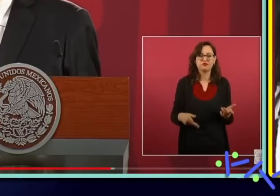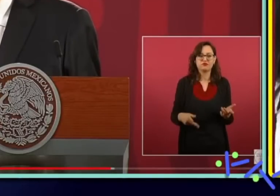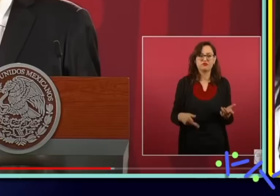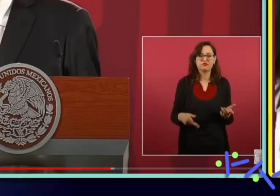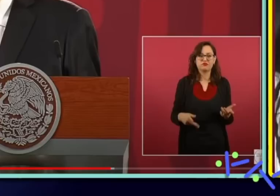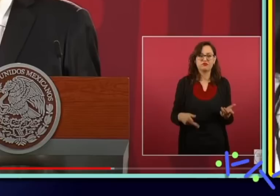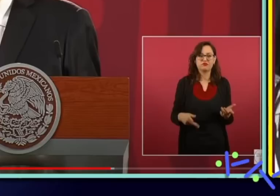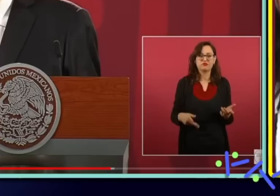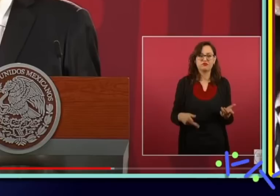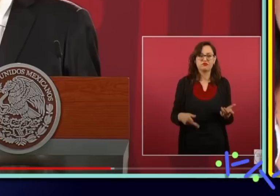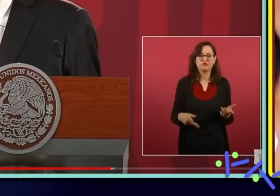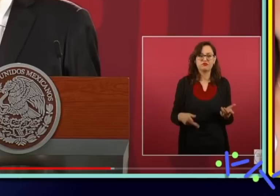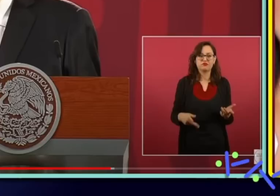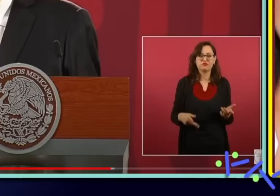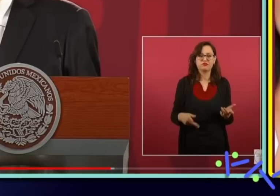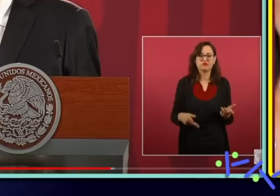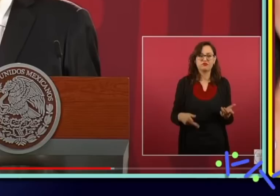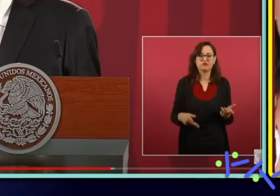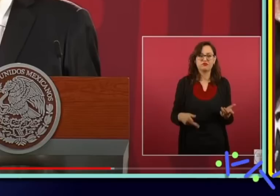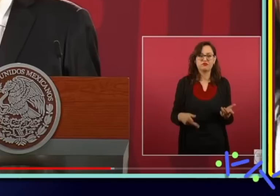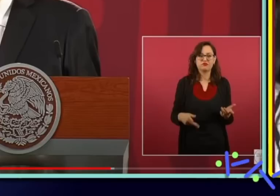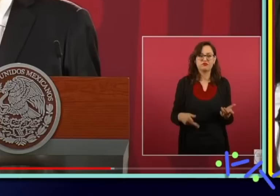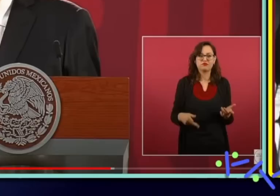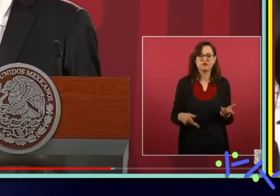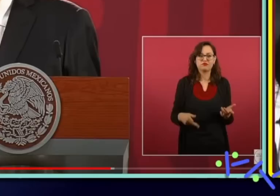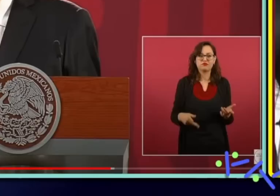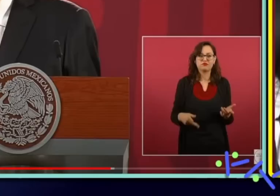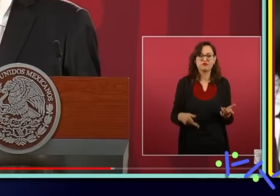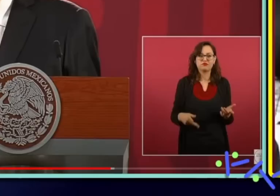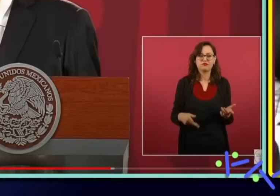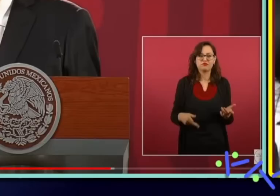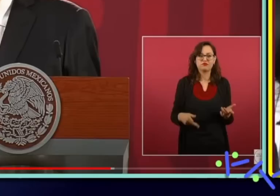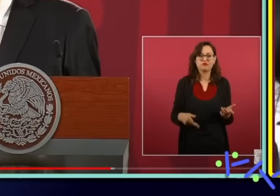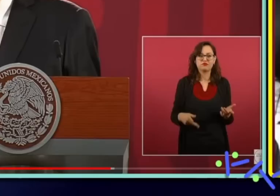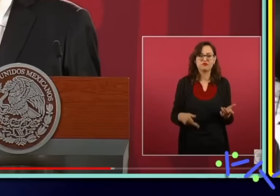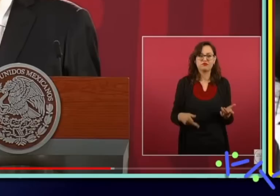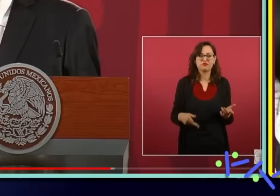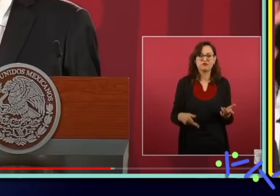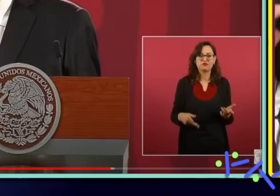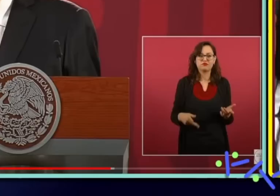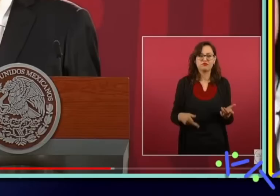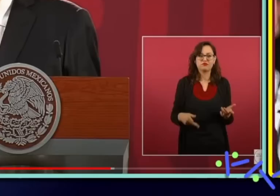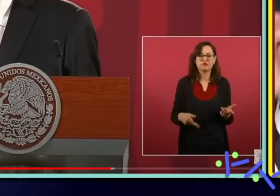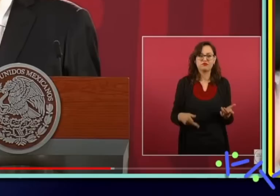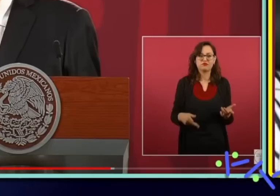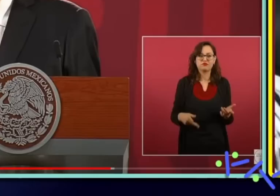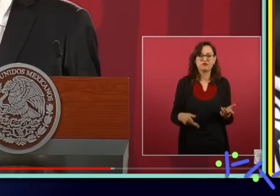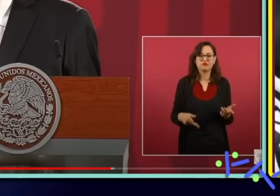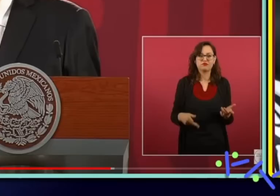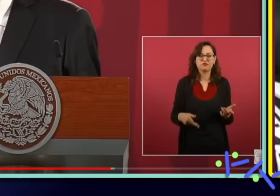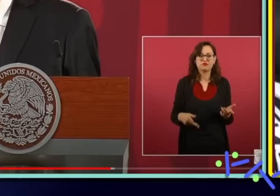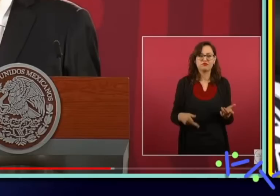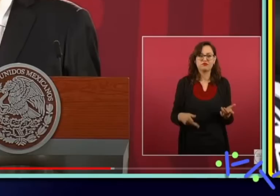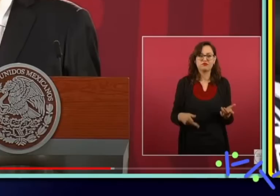bueno, la oposición no debe de responsabilizar a Morena. Si hoy están perdiendo votos, aprobación de la gente,